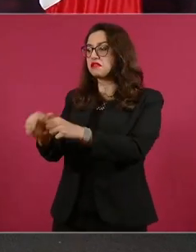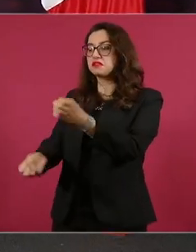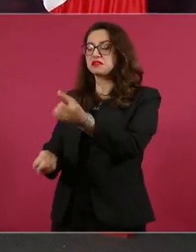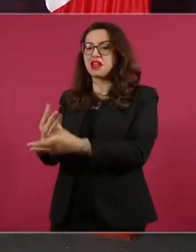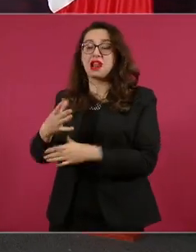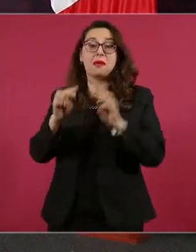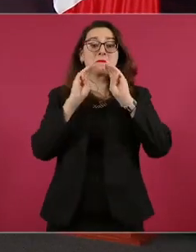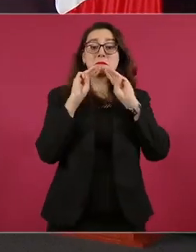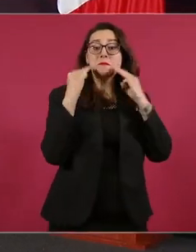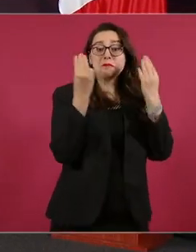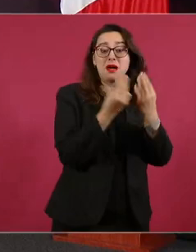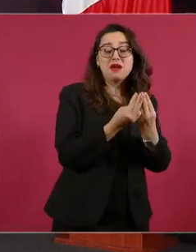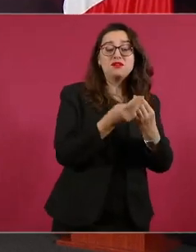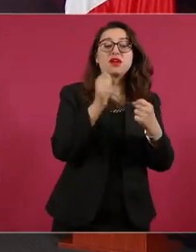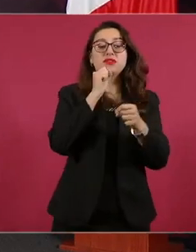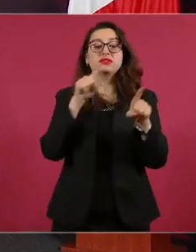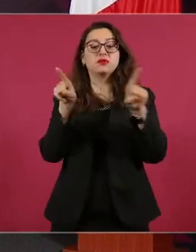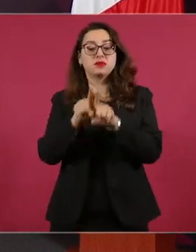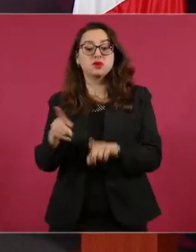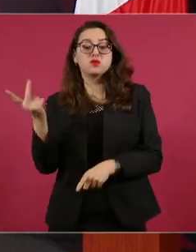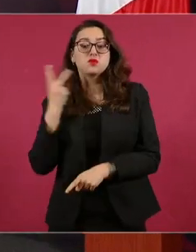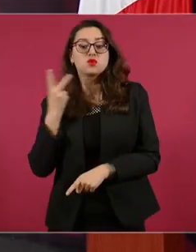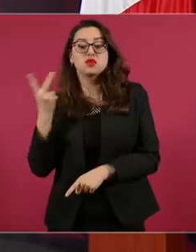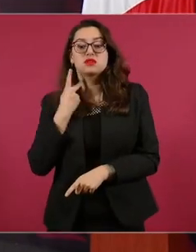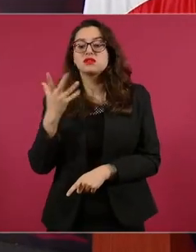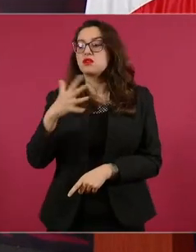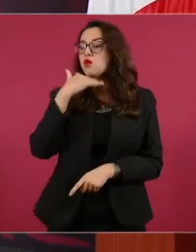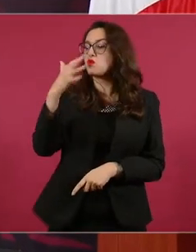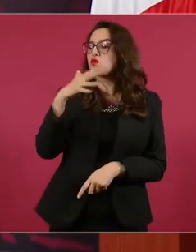delincuentes de la delincuencia